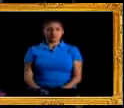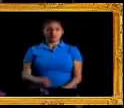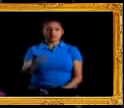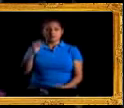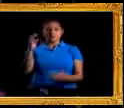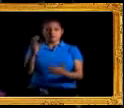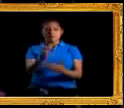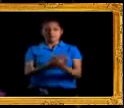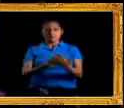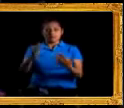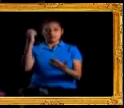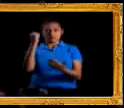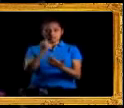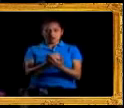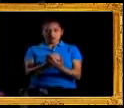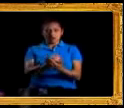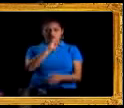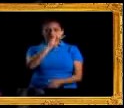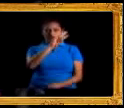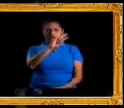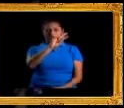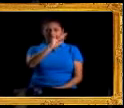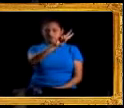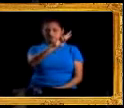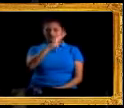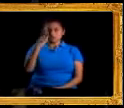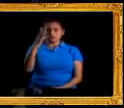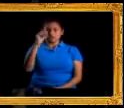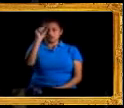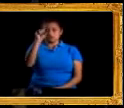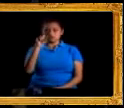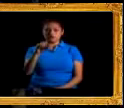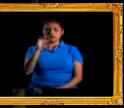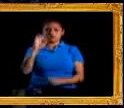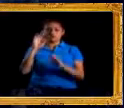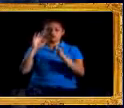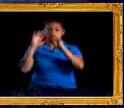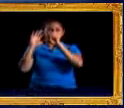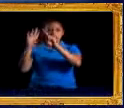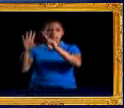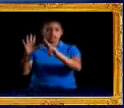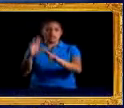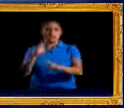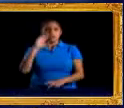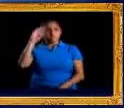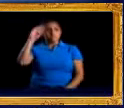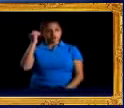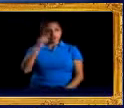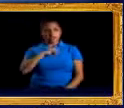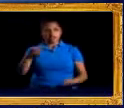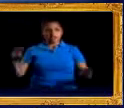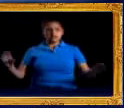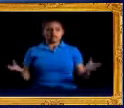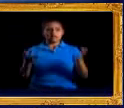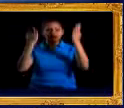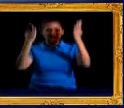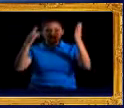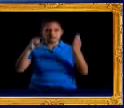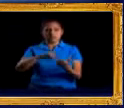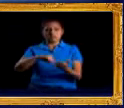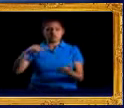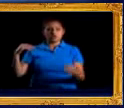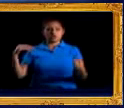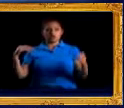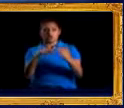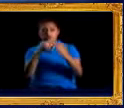Mateo 24:7, porque se levantará nación contra nación. Estos son pasajes que todos los hermanos que nos han antecedido han